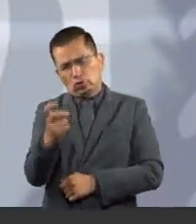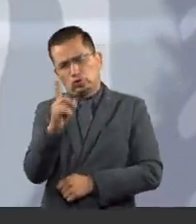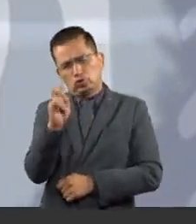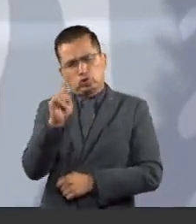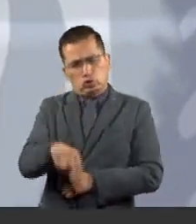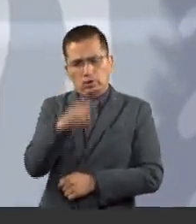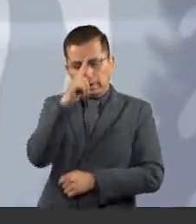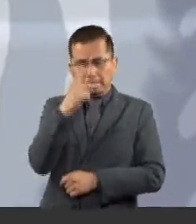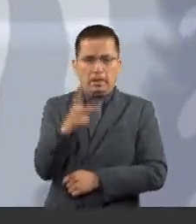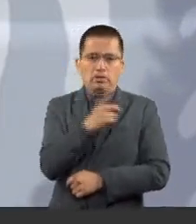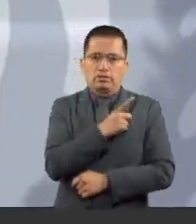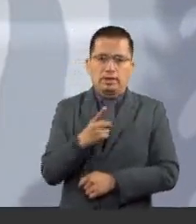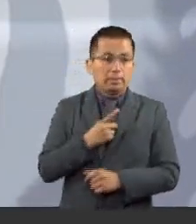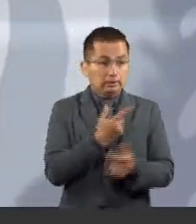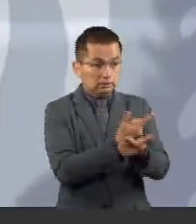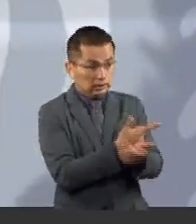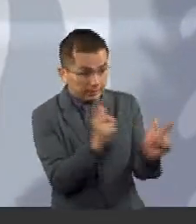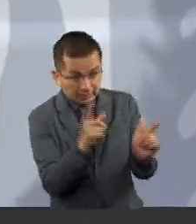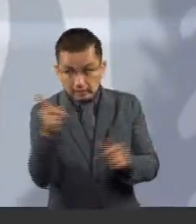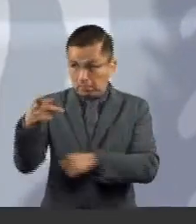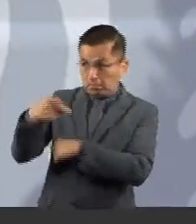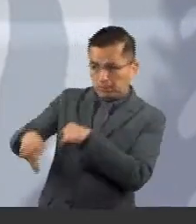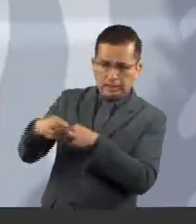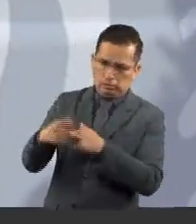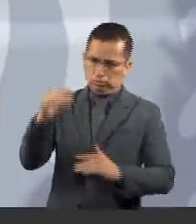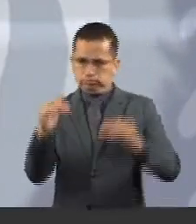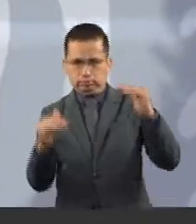equilibrio entre libertad riesgos y responsabilidad